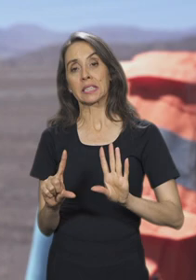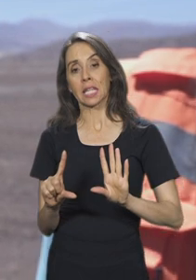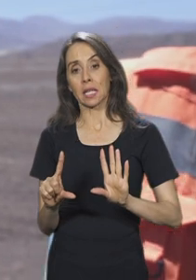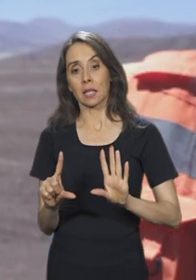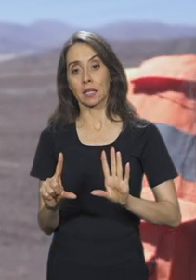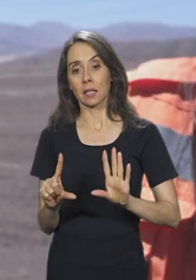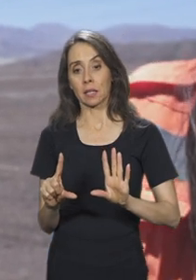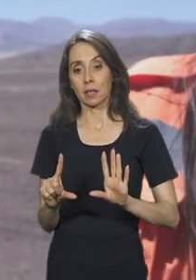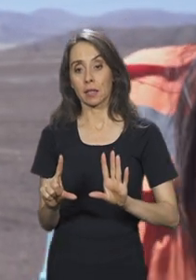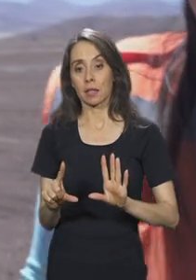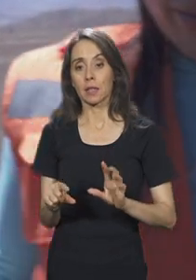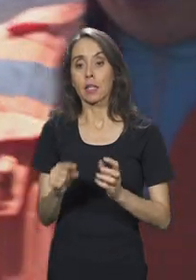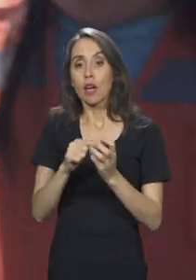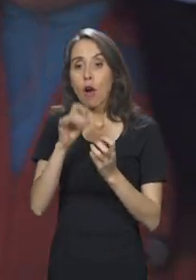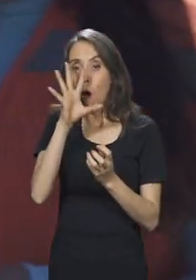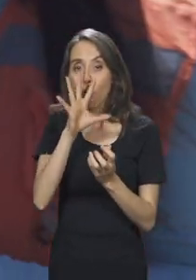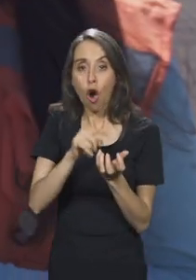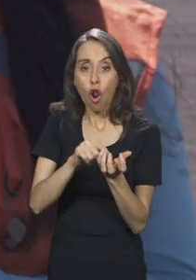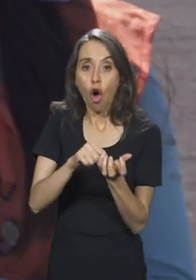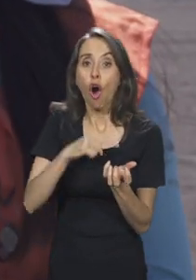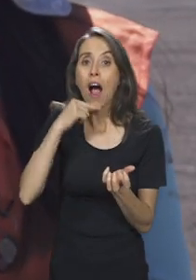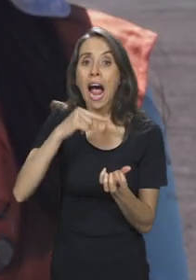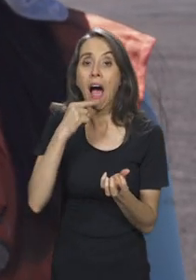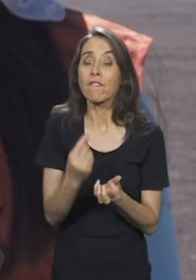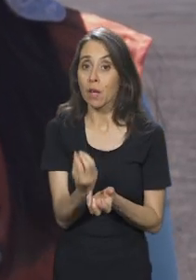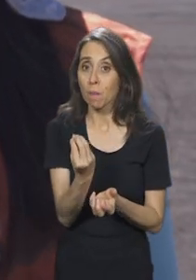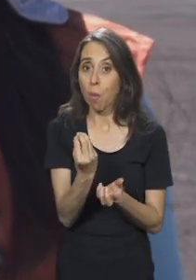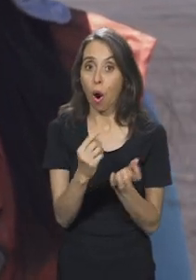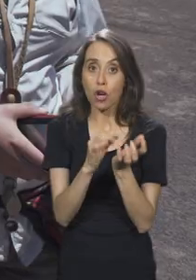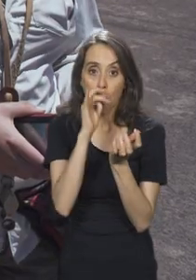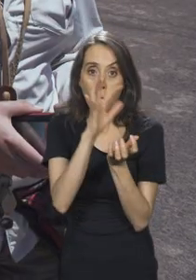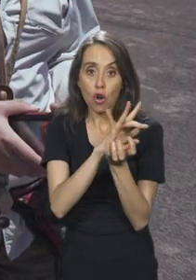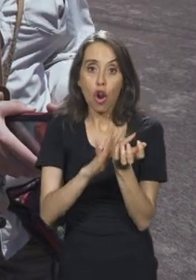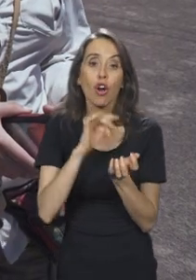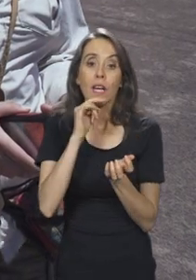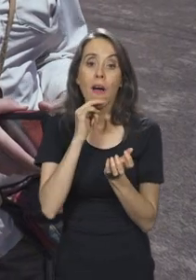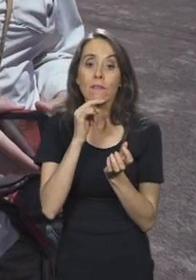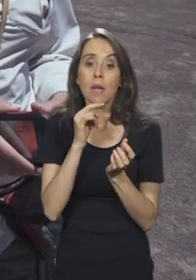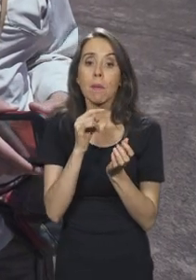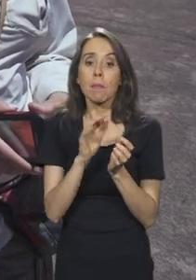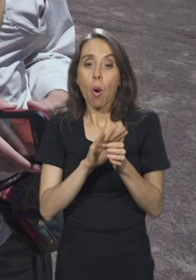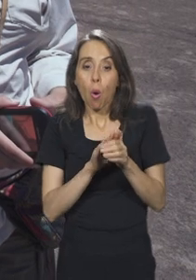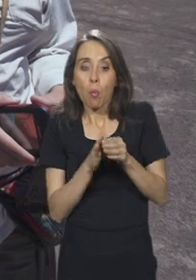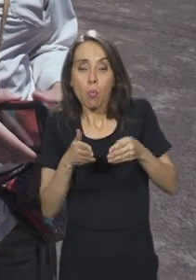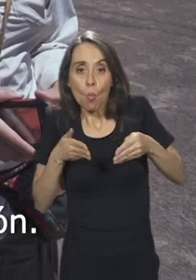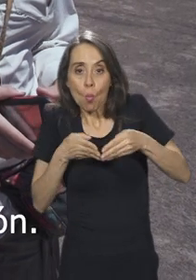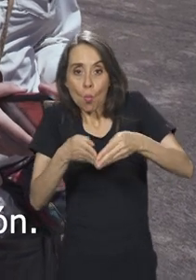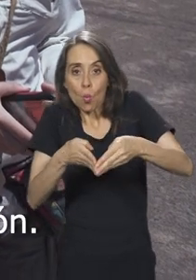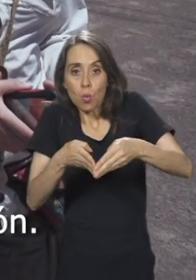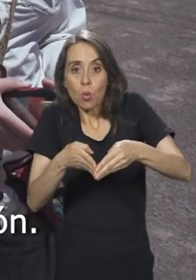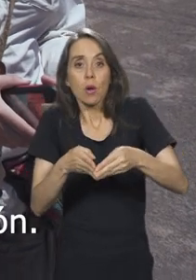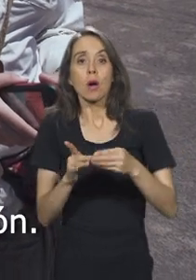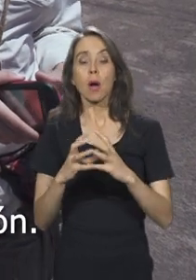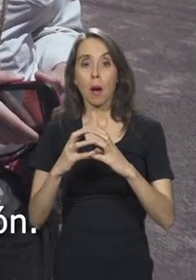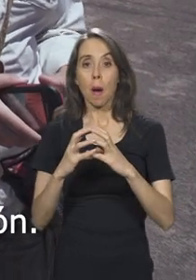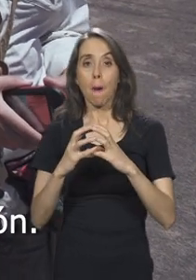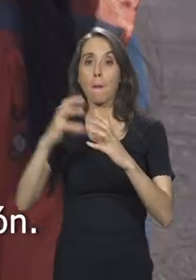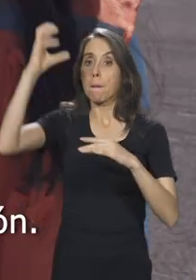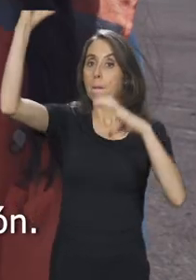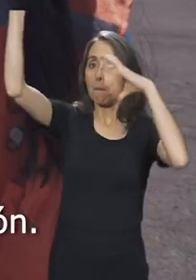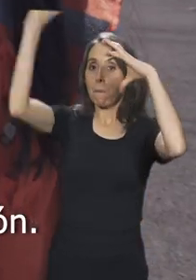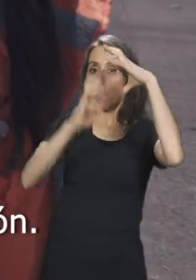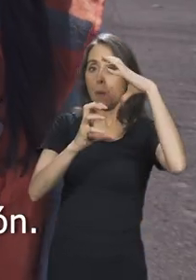más? 7. Y este café es un buen café, pero es muy anguloso. Si fuera un meteorito,